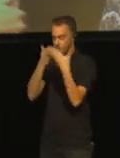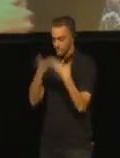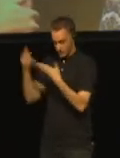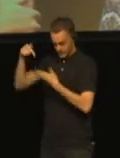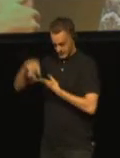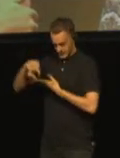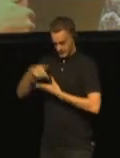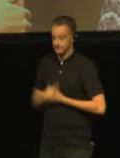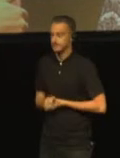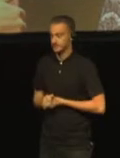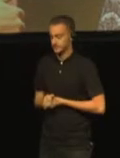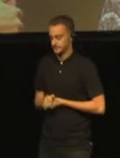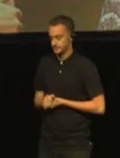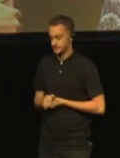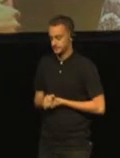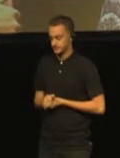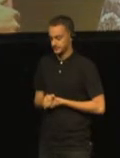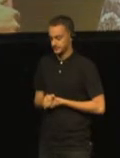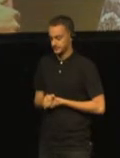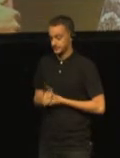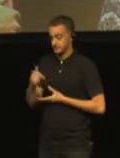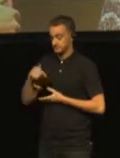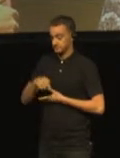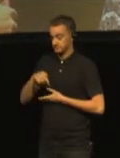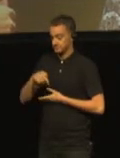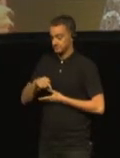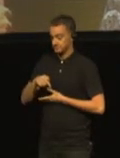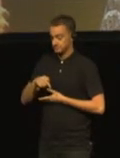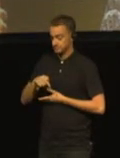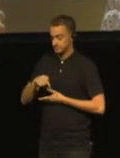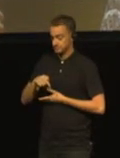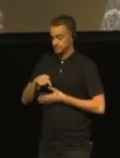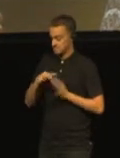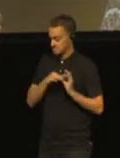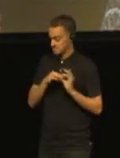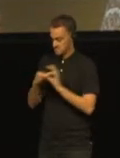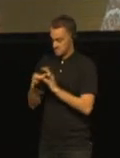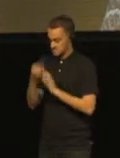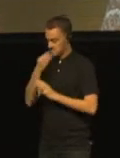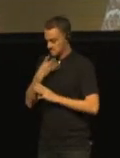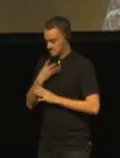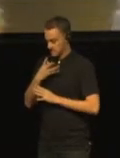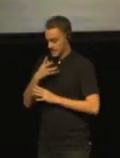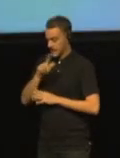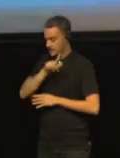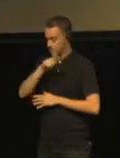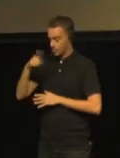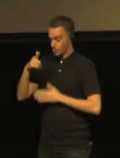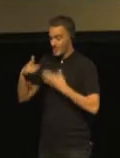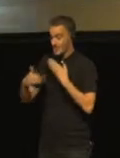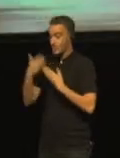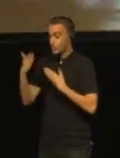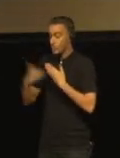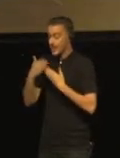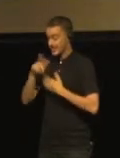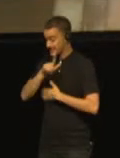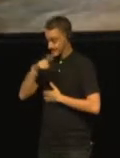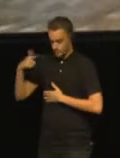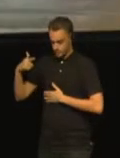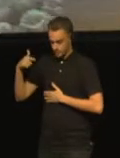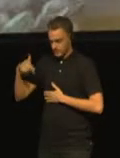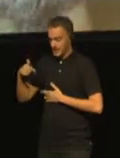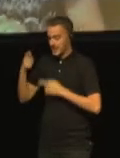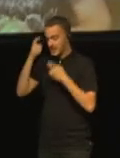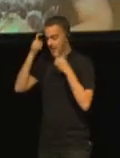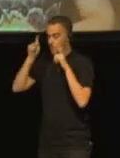Y esto, bueno, se encaja muy bien con la segunda parte de esta jornada, cuando hablaremos de las recomendaciones de